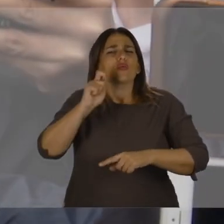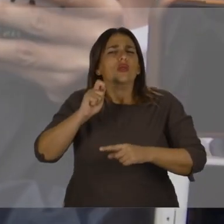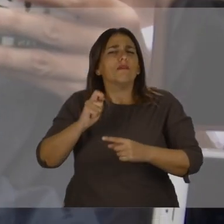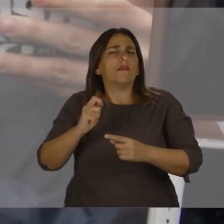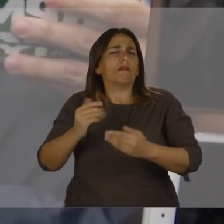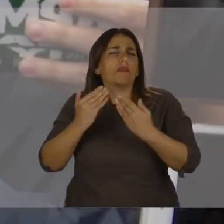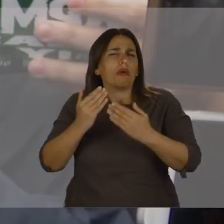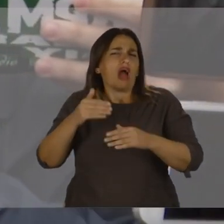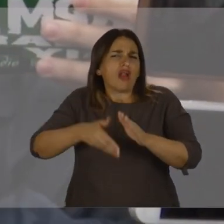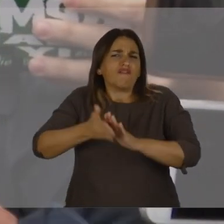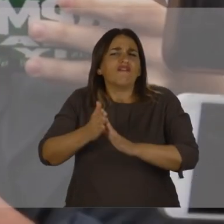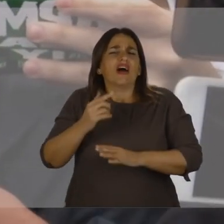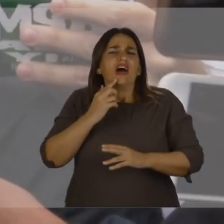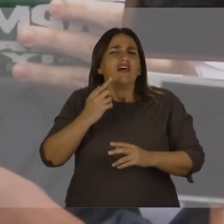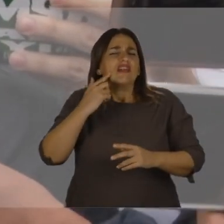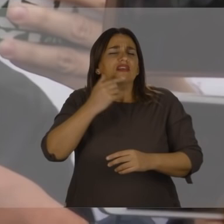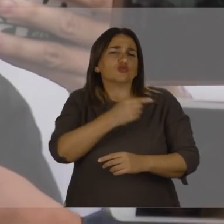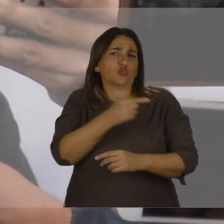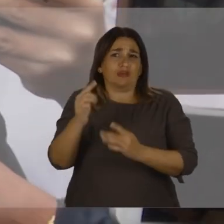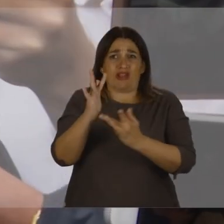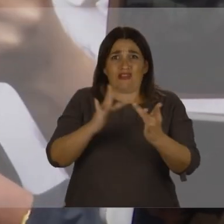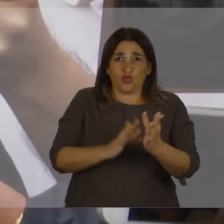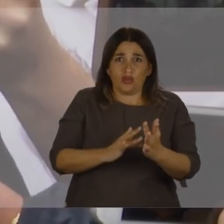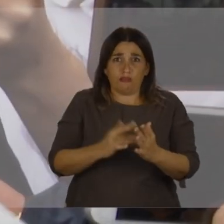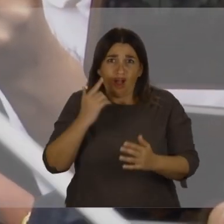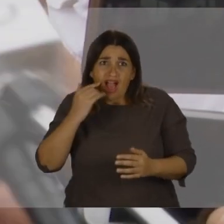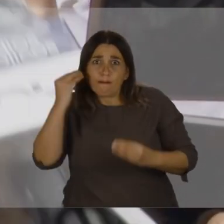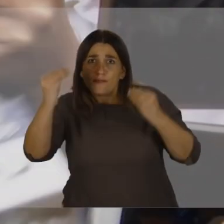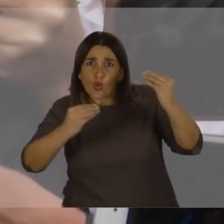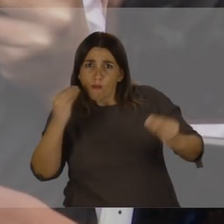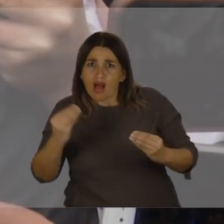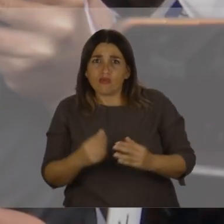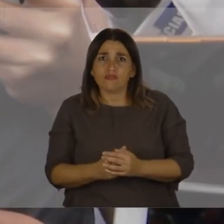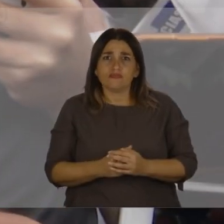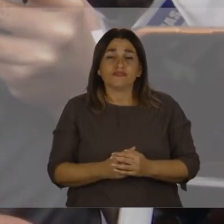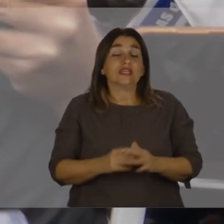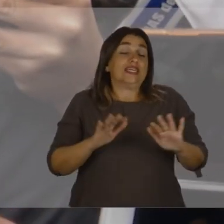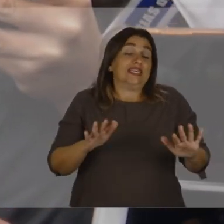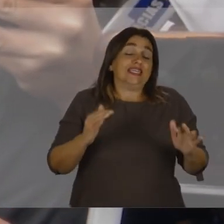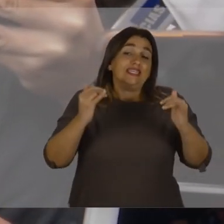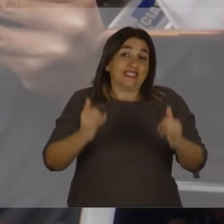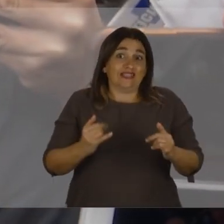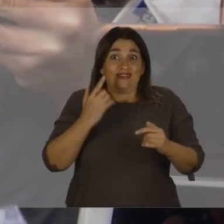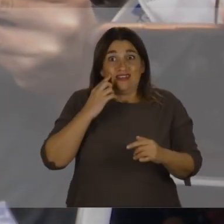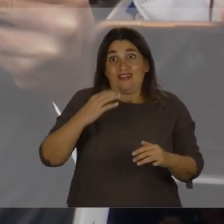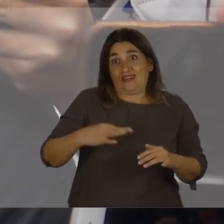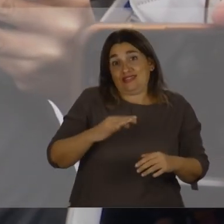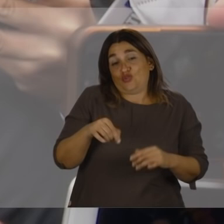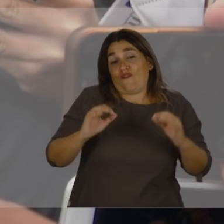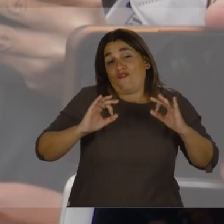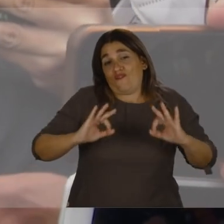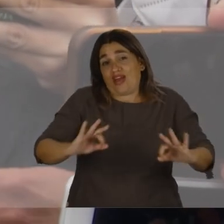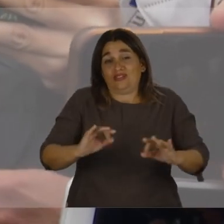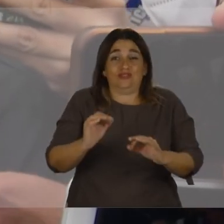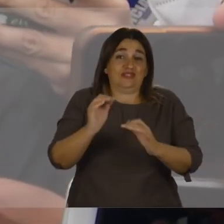de residentes genera preocupación? Todo lo que sea movilidad ajena a la vida cotidiana